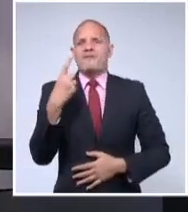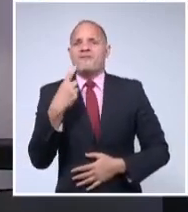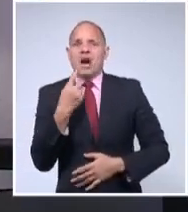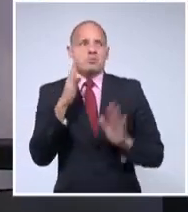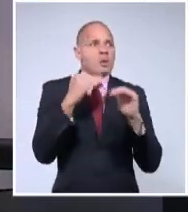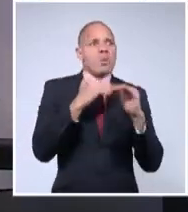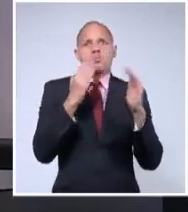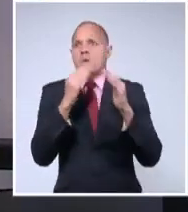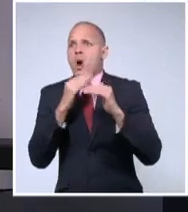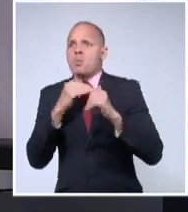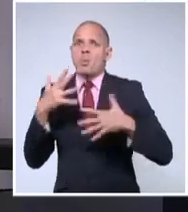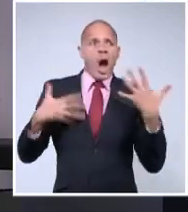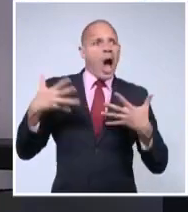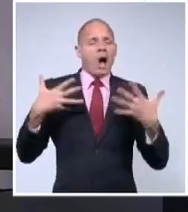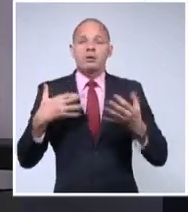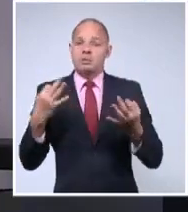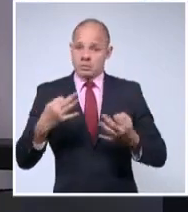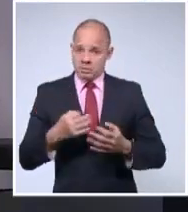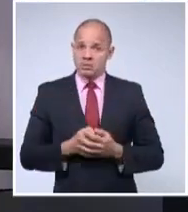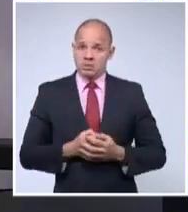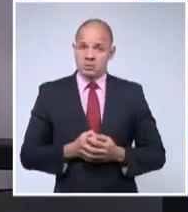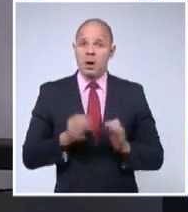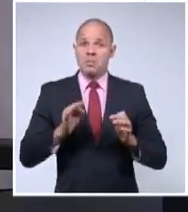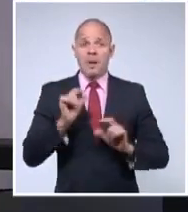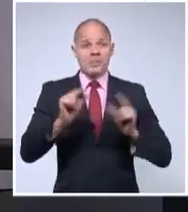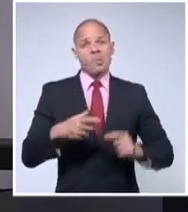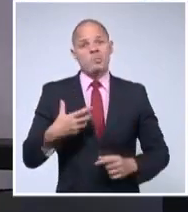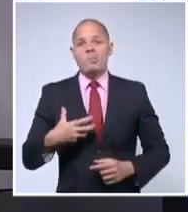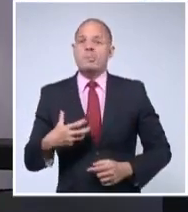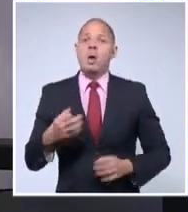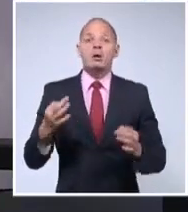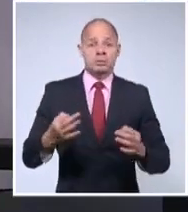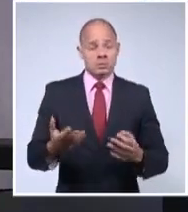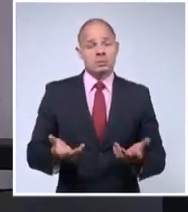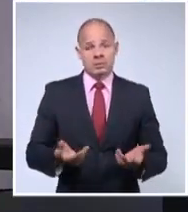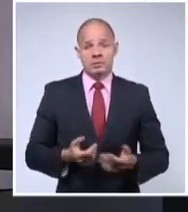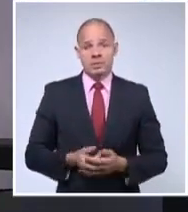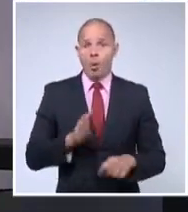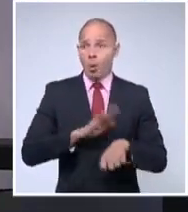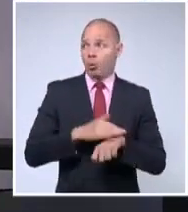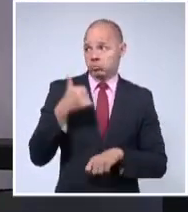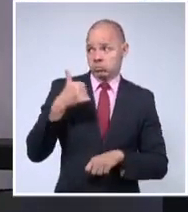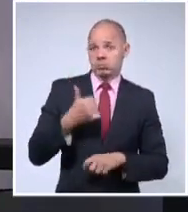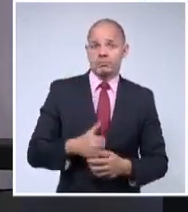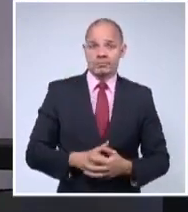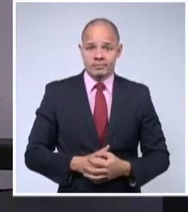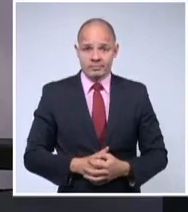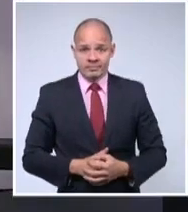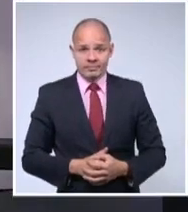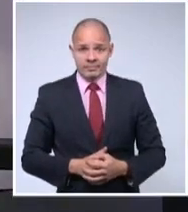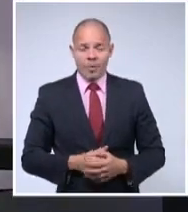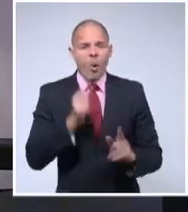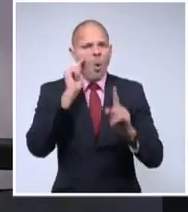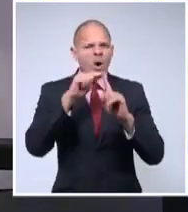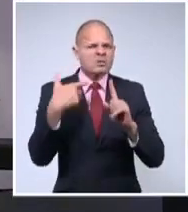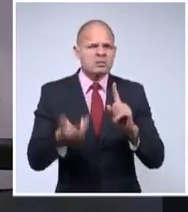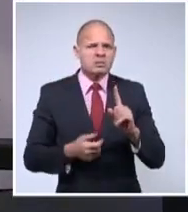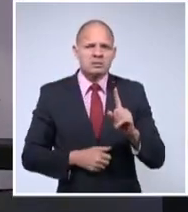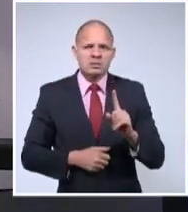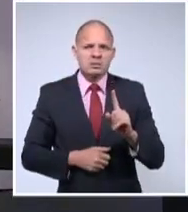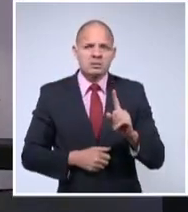escasez y a provocar, por supuesto, irritación, malestar e inestabilidad social, con objetivo final de que hay en